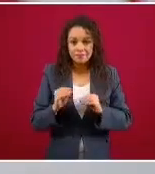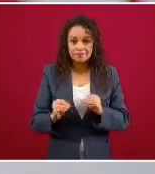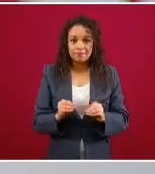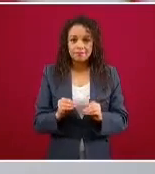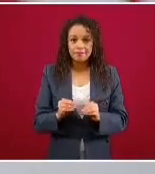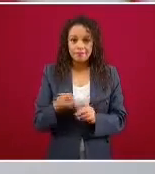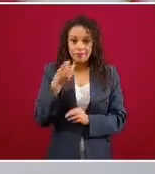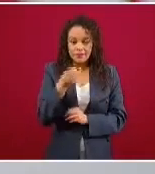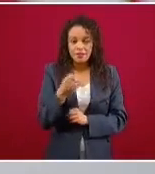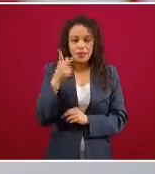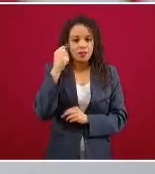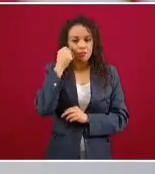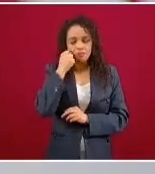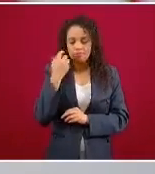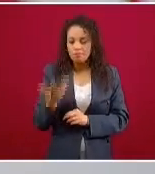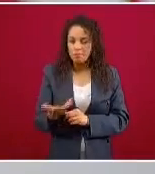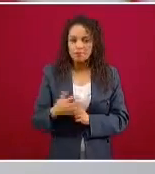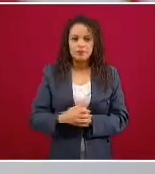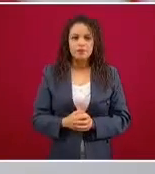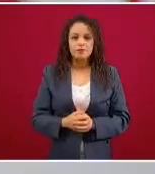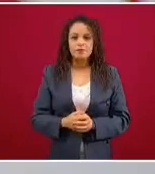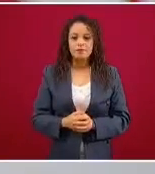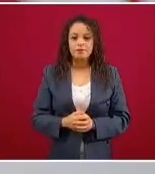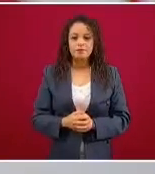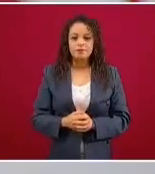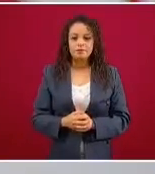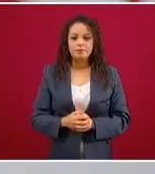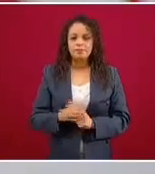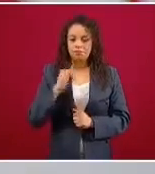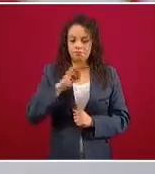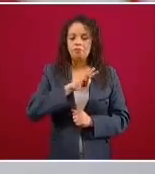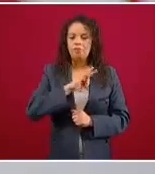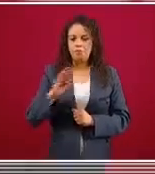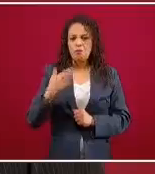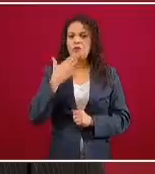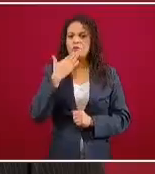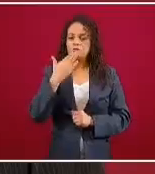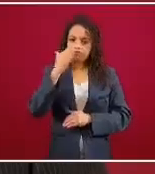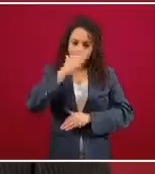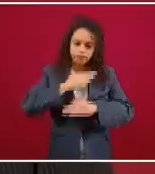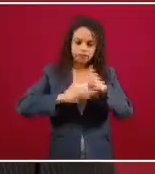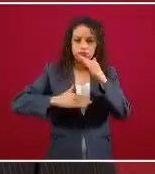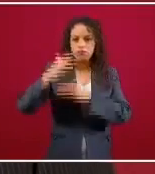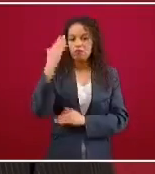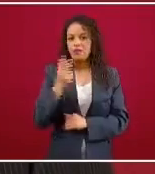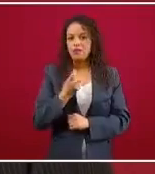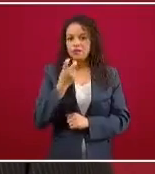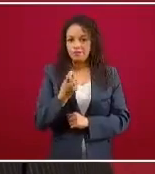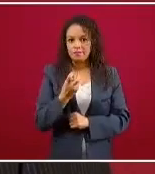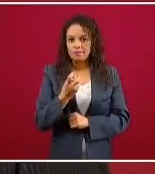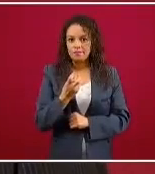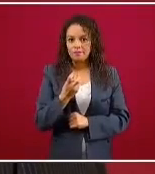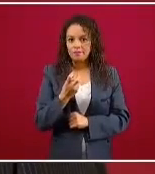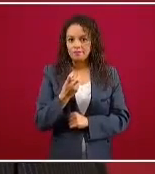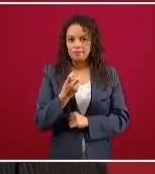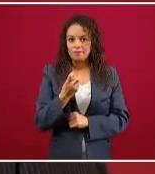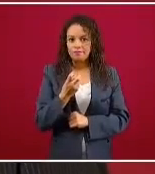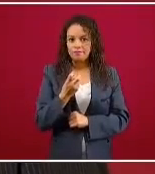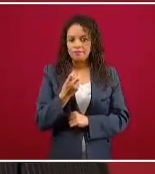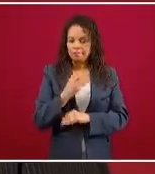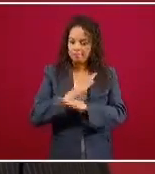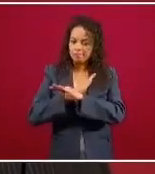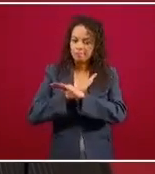a pesar de los pesares. Vamos a salir adelante, vamos a enfrentar